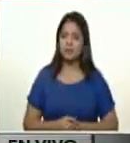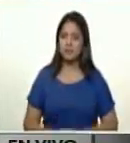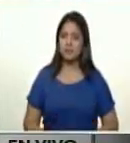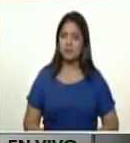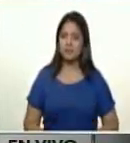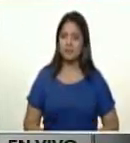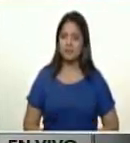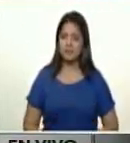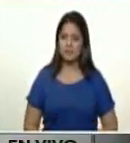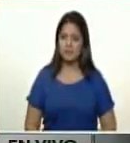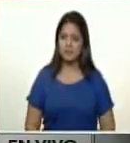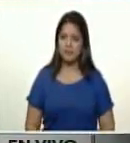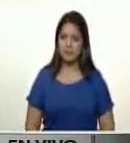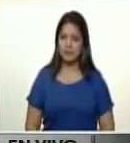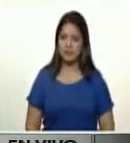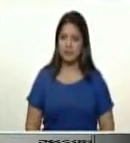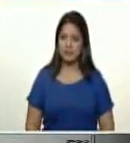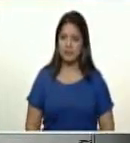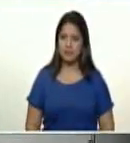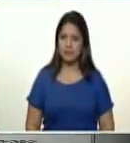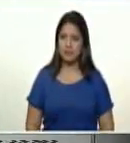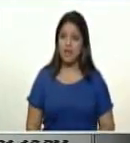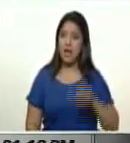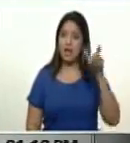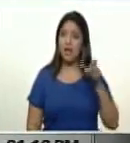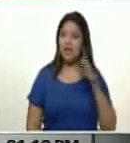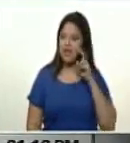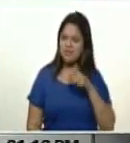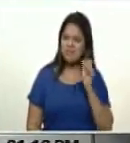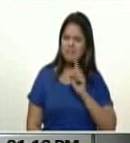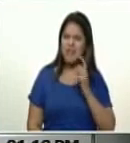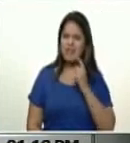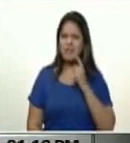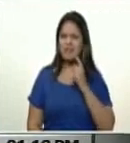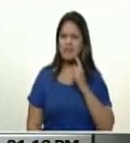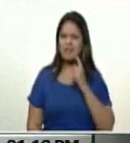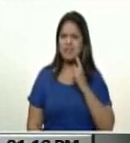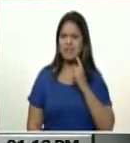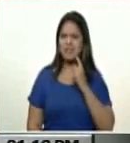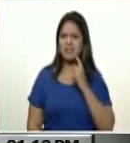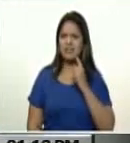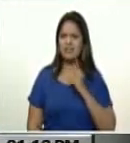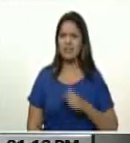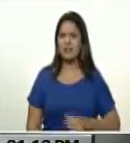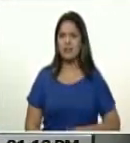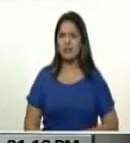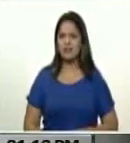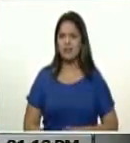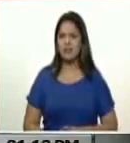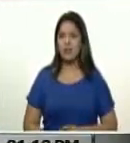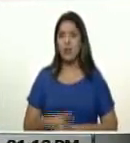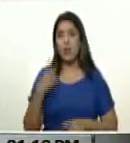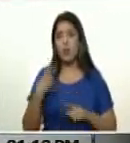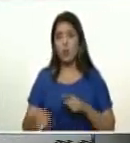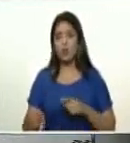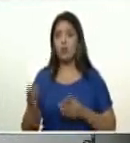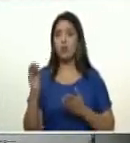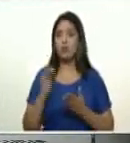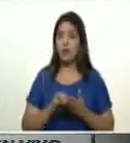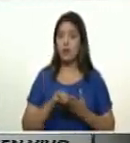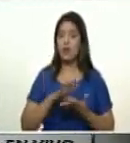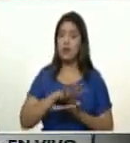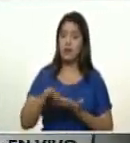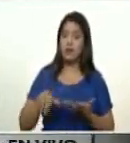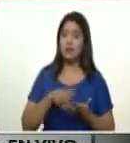Ajá. El que no sale bien diseñado, sí, lo lanza para allá. Y vuelve a... La masa vuelve a rehacerse